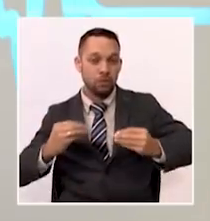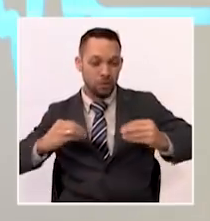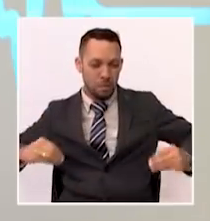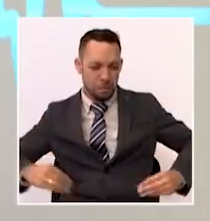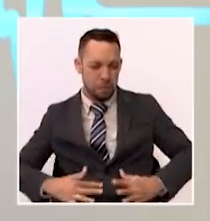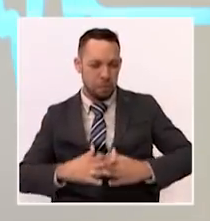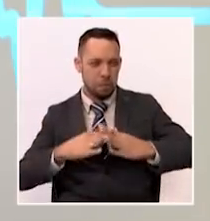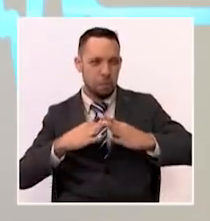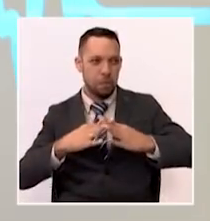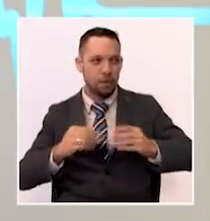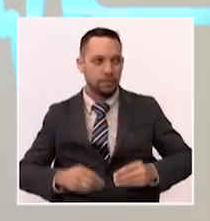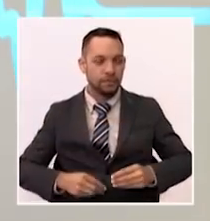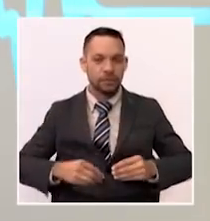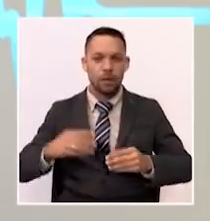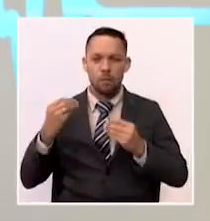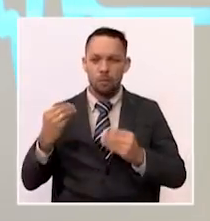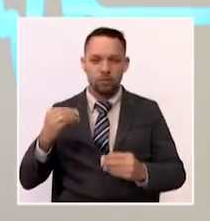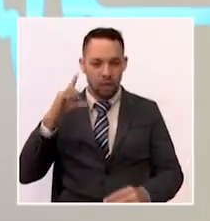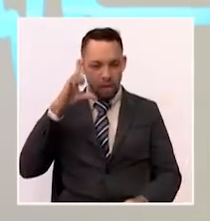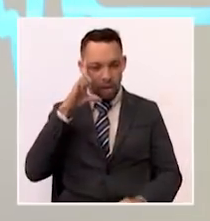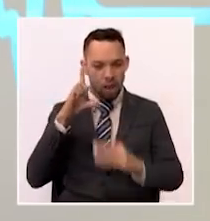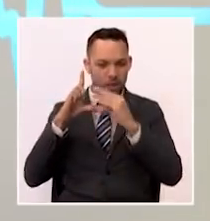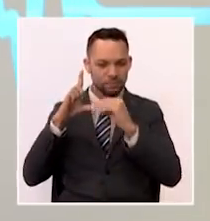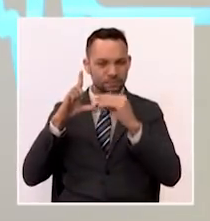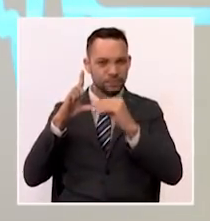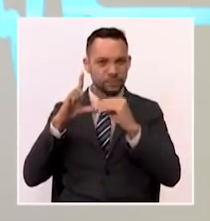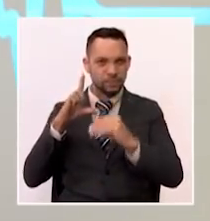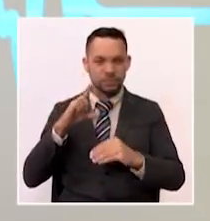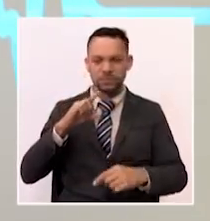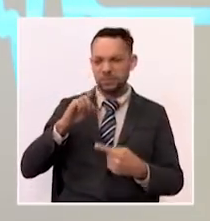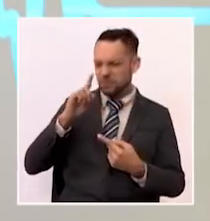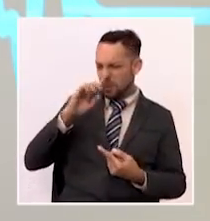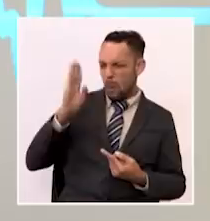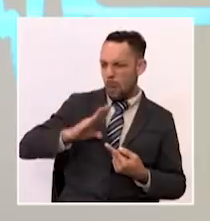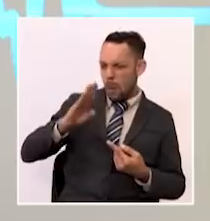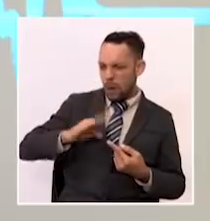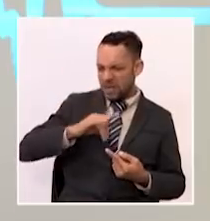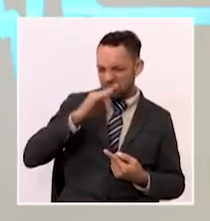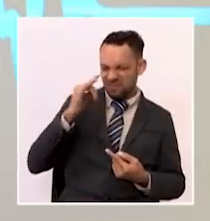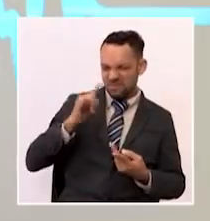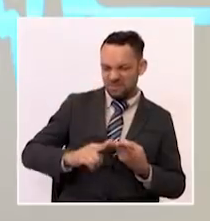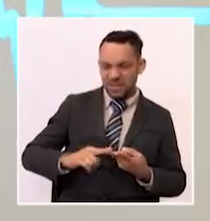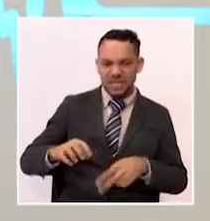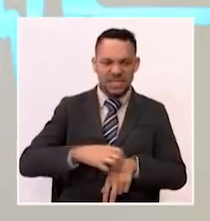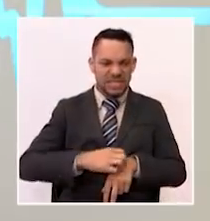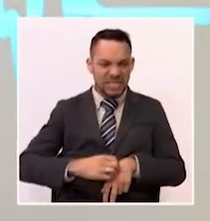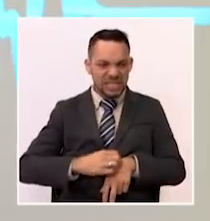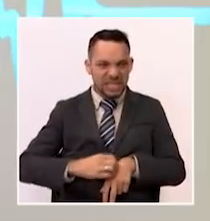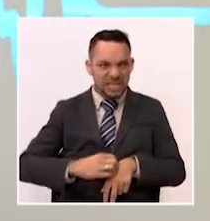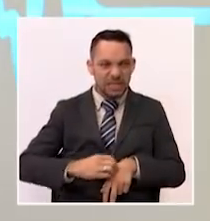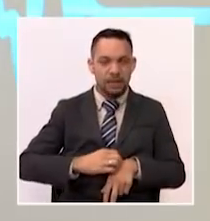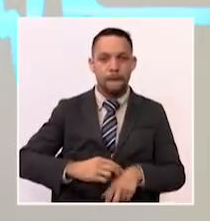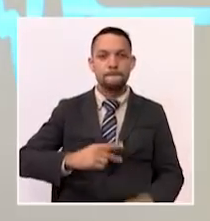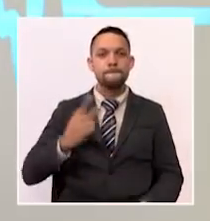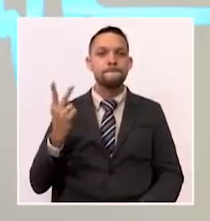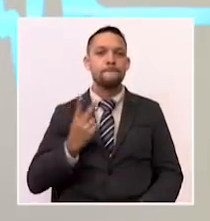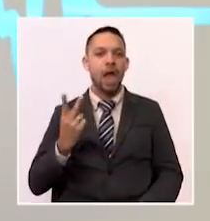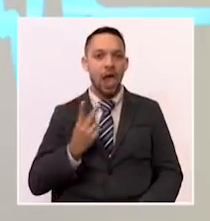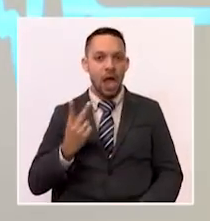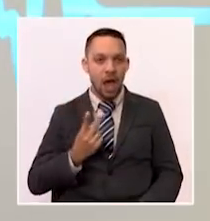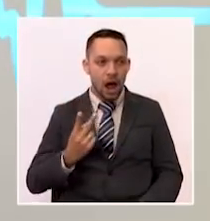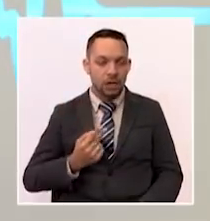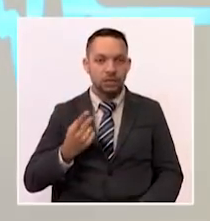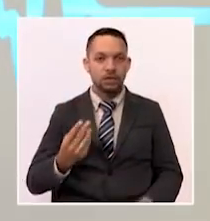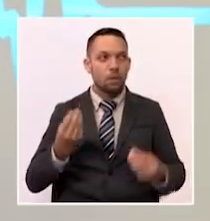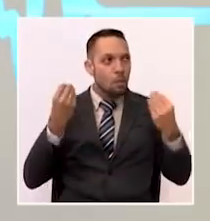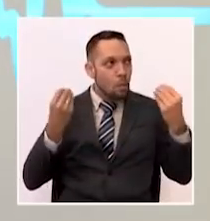yo tengo un flujo que es abundante, que huele feo, que me pica, que me quema, es verde amarillento y lo que tengo es un exceso de bacterias